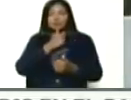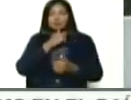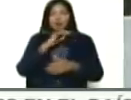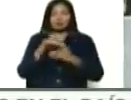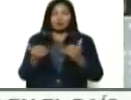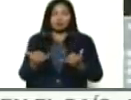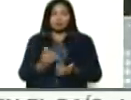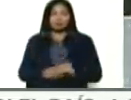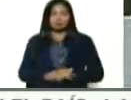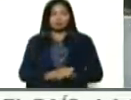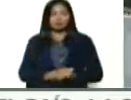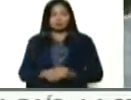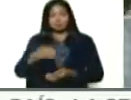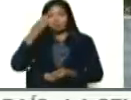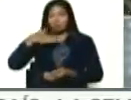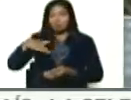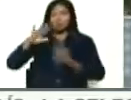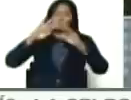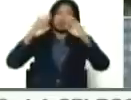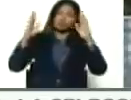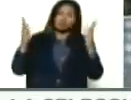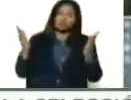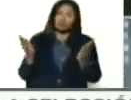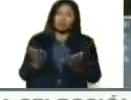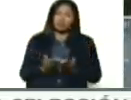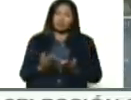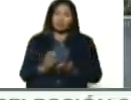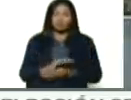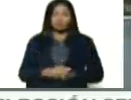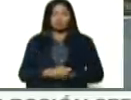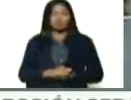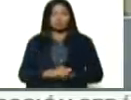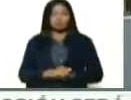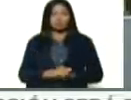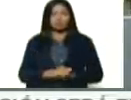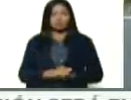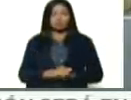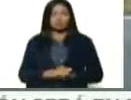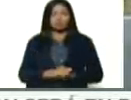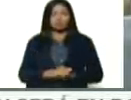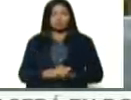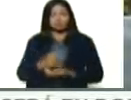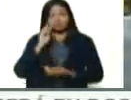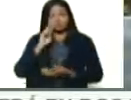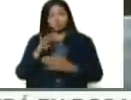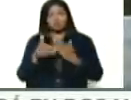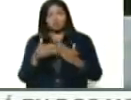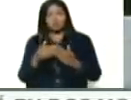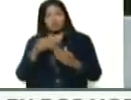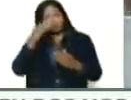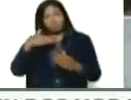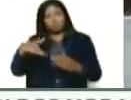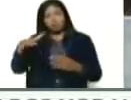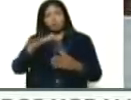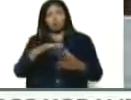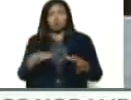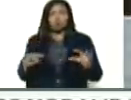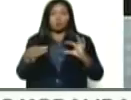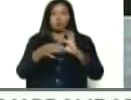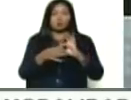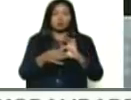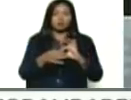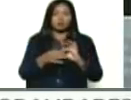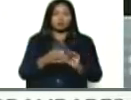de resistencia de los pueblos del mundo van floreciendo y aquí va nuestro pueblo unido unido